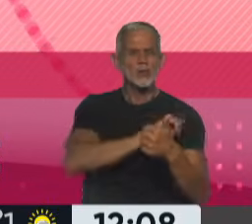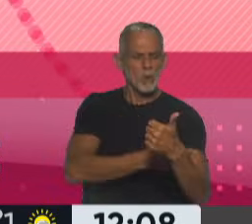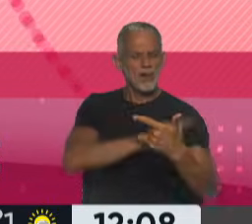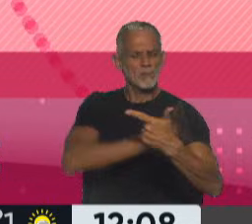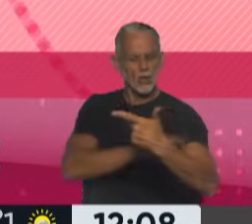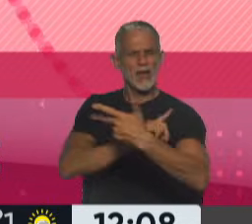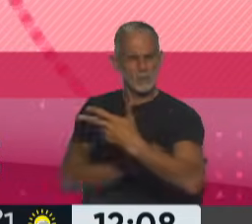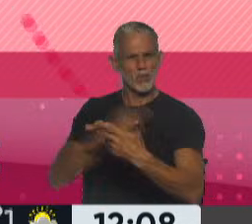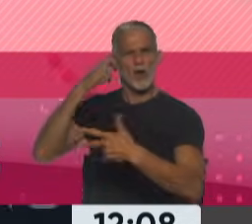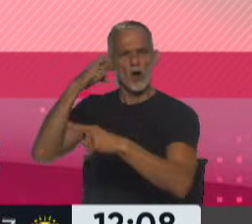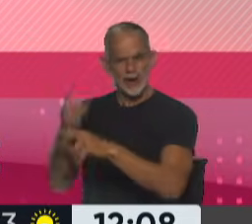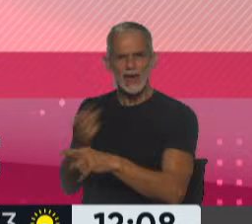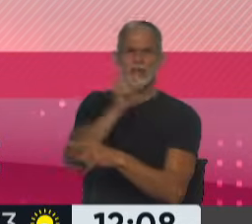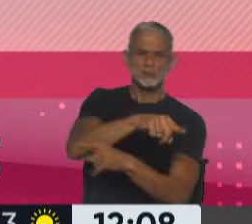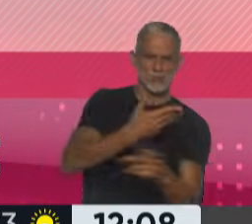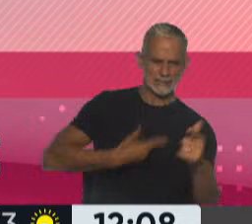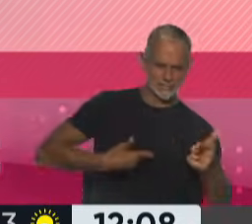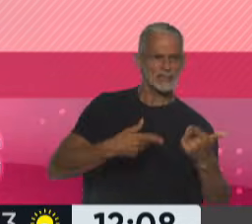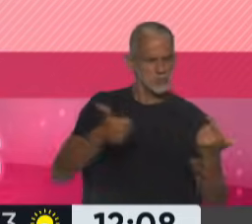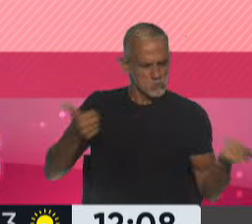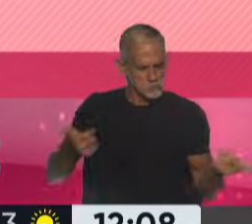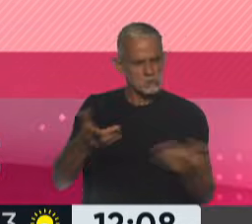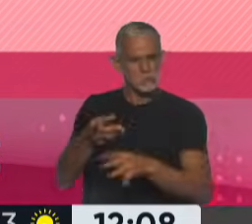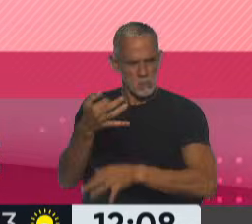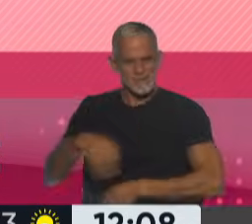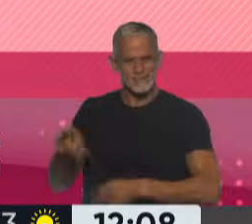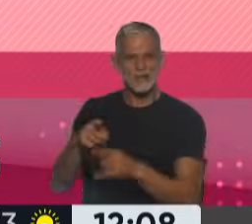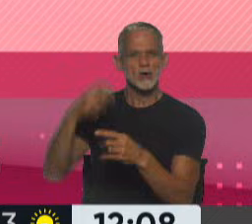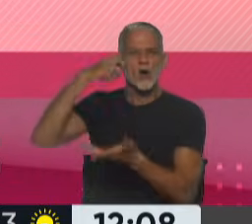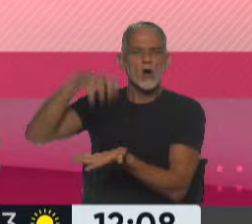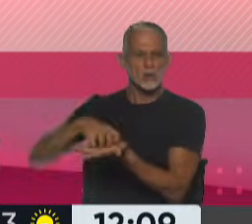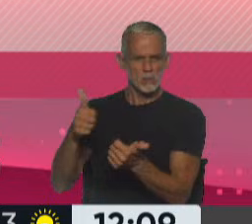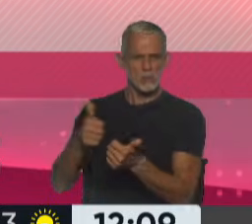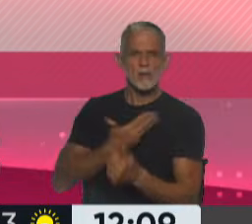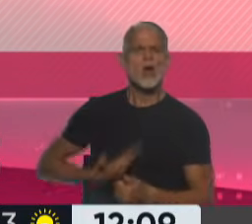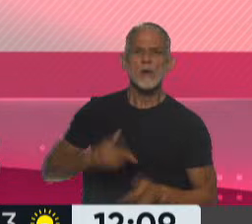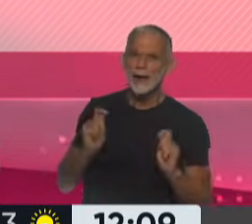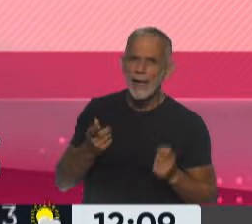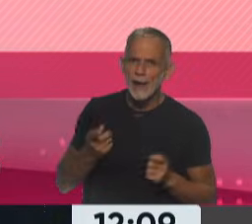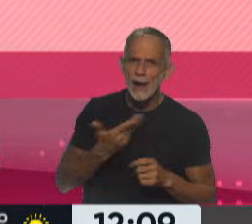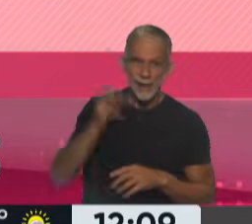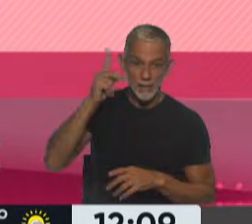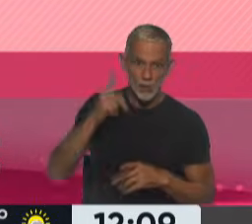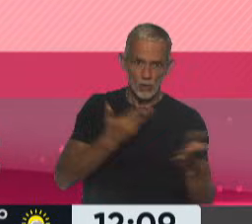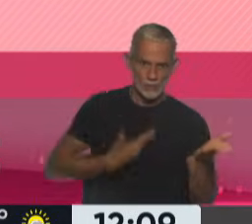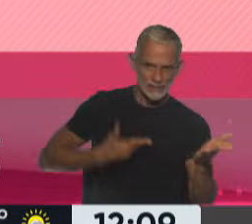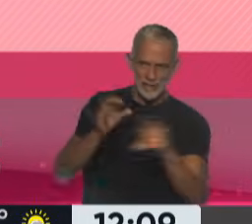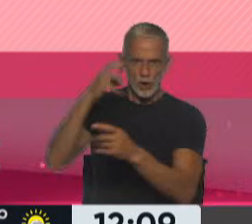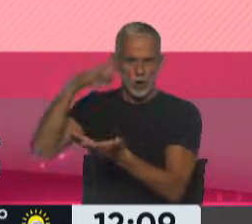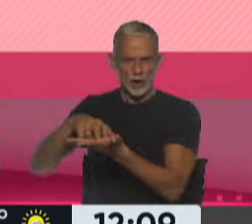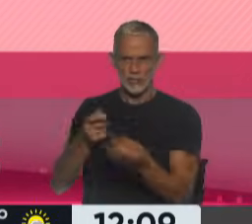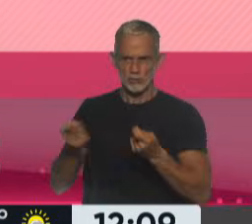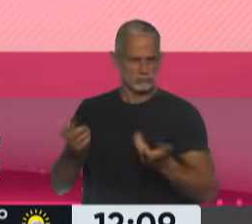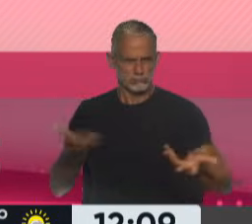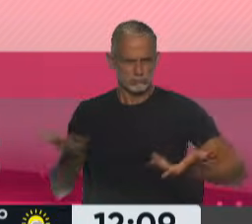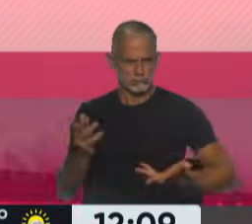bien que el Poder Legislativo tenga un poder fuerte en una democracia. Pero ¿quién gobierna en Perú? ¿El Congreso